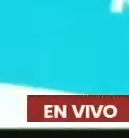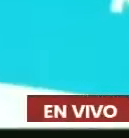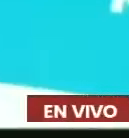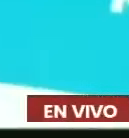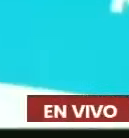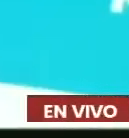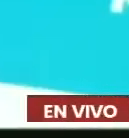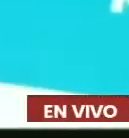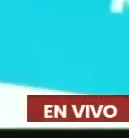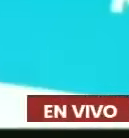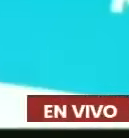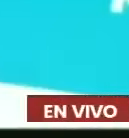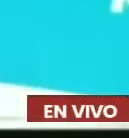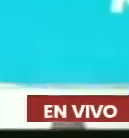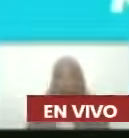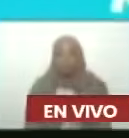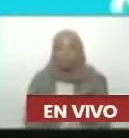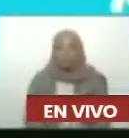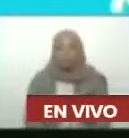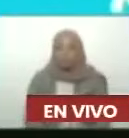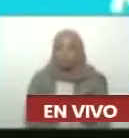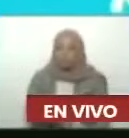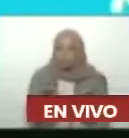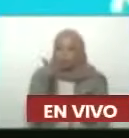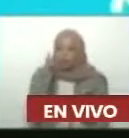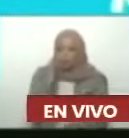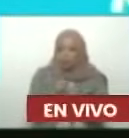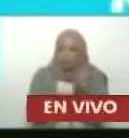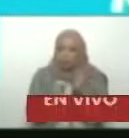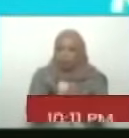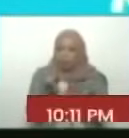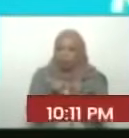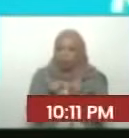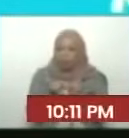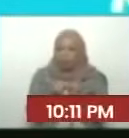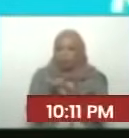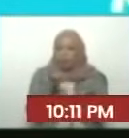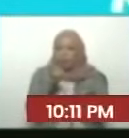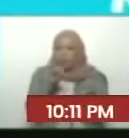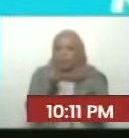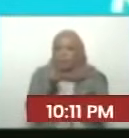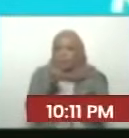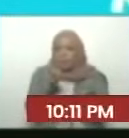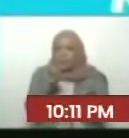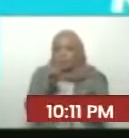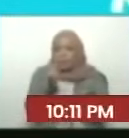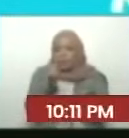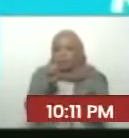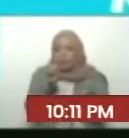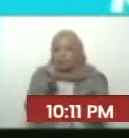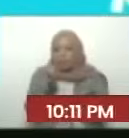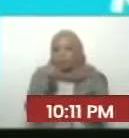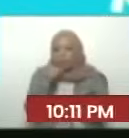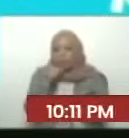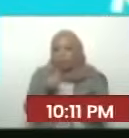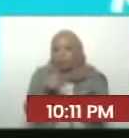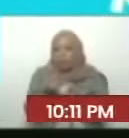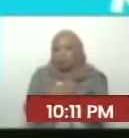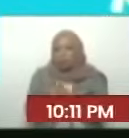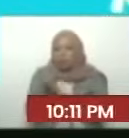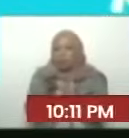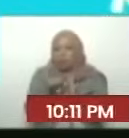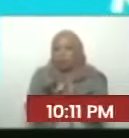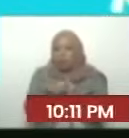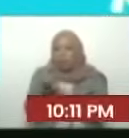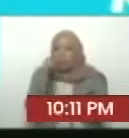Ese apellido de Benedictis, ¿de dónde es? ¿Anthony Paolo? Italiano, presidente.